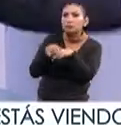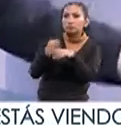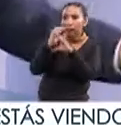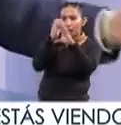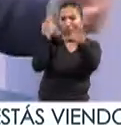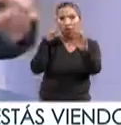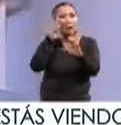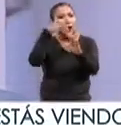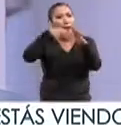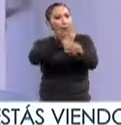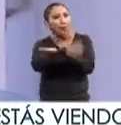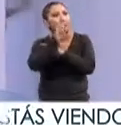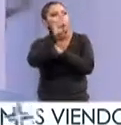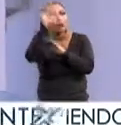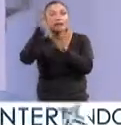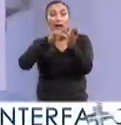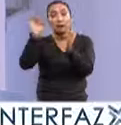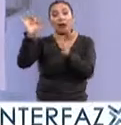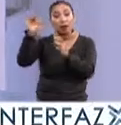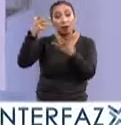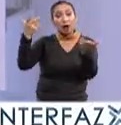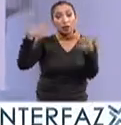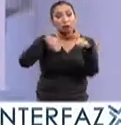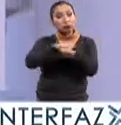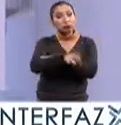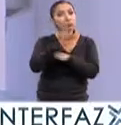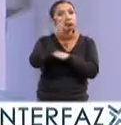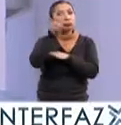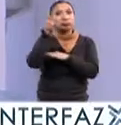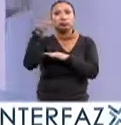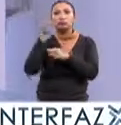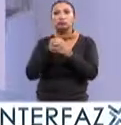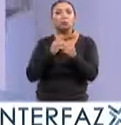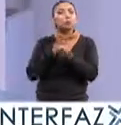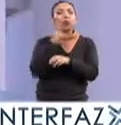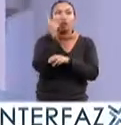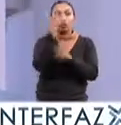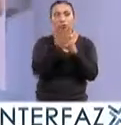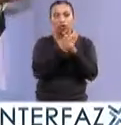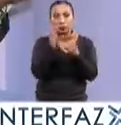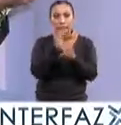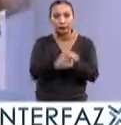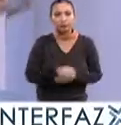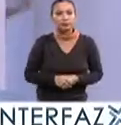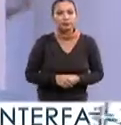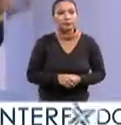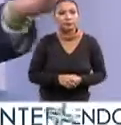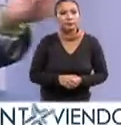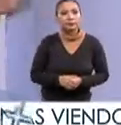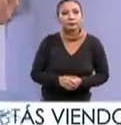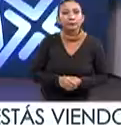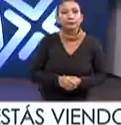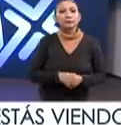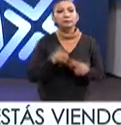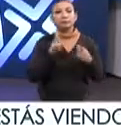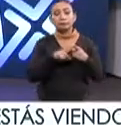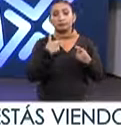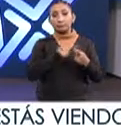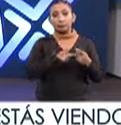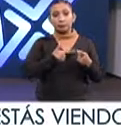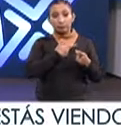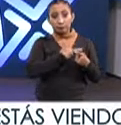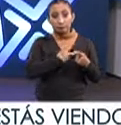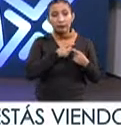camión, subirte al metro, y es lo que hacía Fernando del Paso. Y tenía que hacerlo por dos motivos profesionales. Por gusto